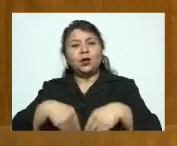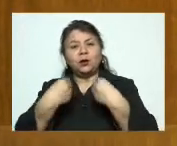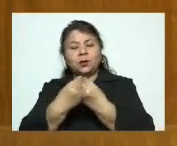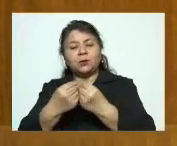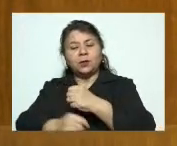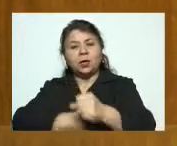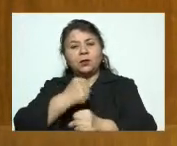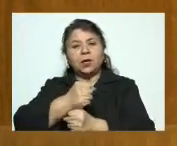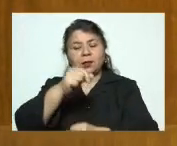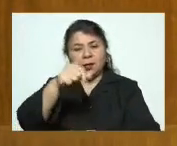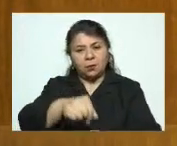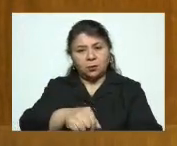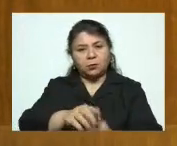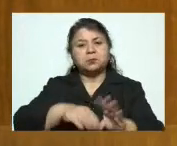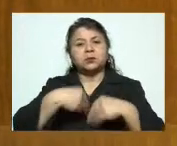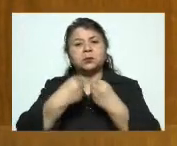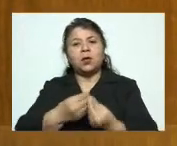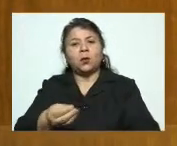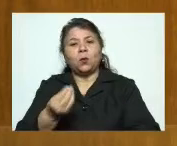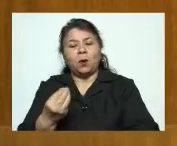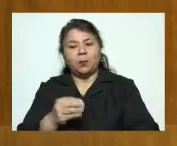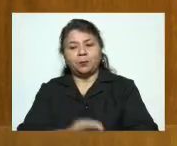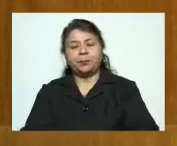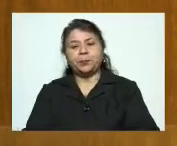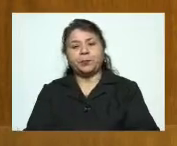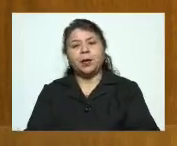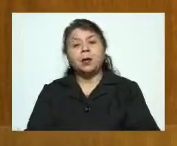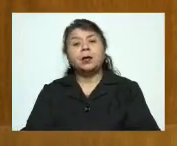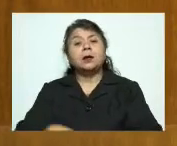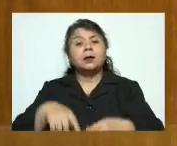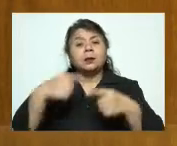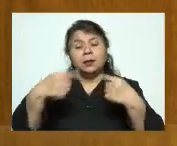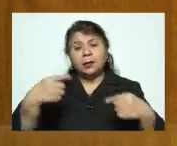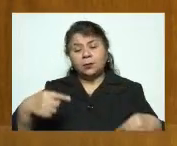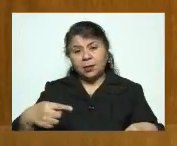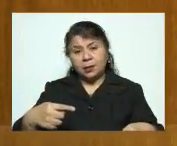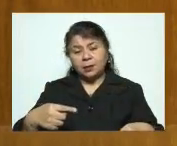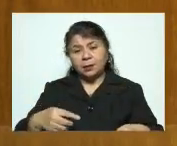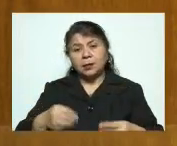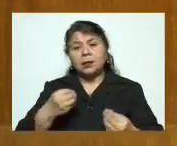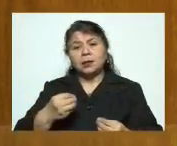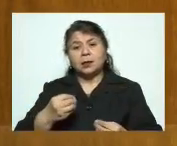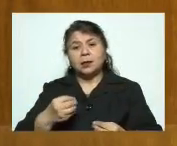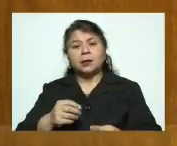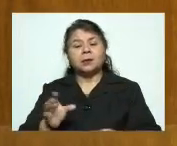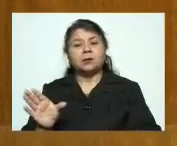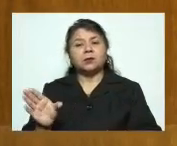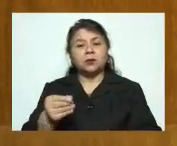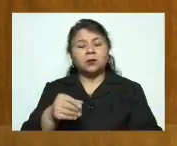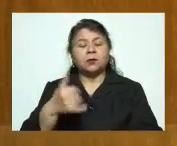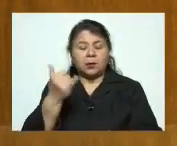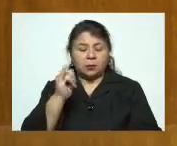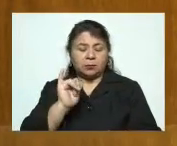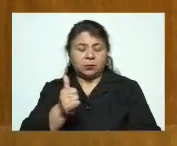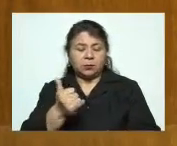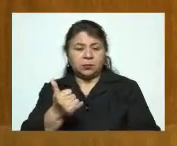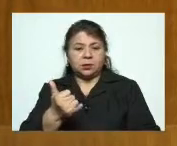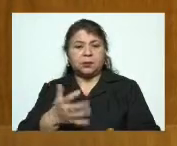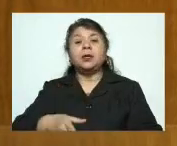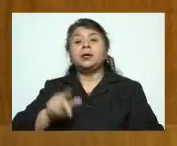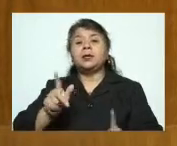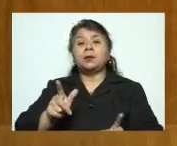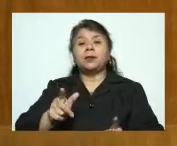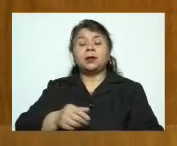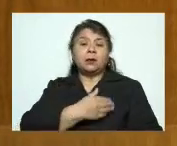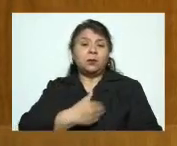determinando observaciones y novedades que tenemos los sanjuaninos y que el gobierno tiene la obligación de informar a su comunidad.